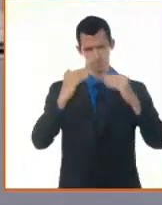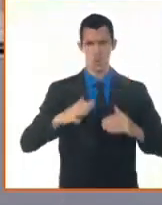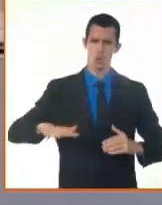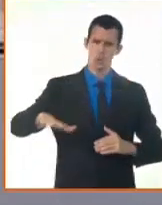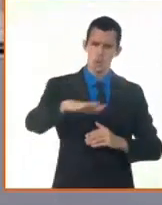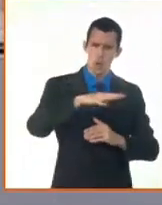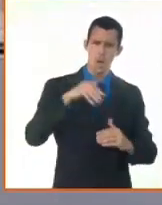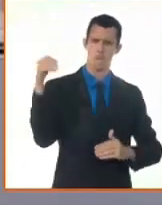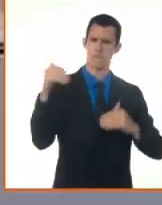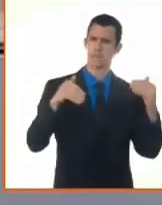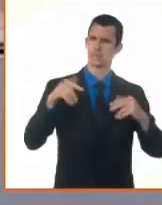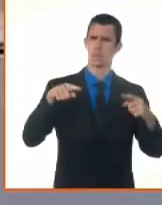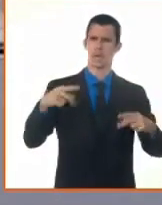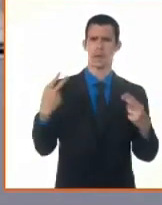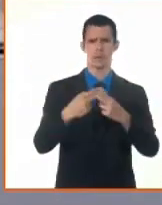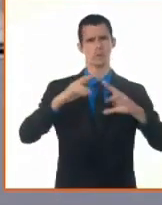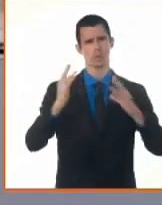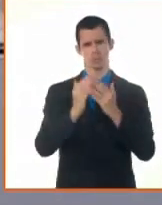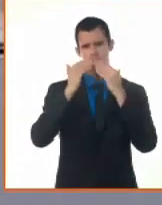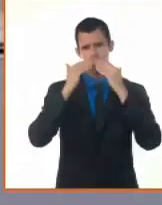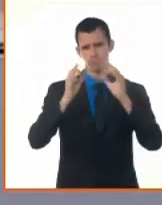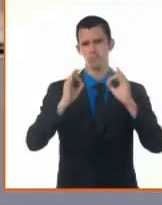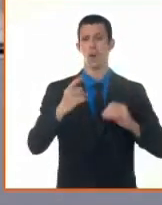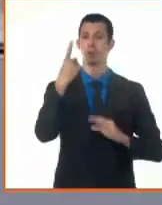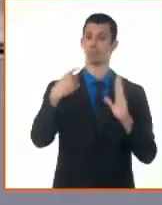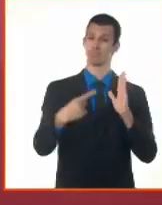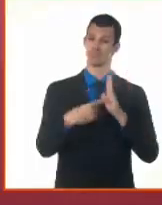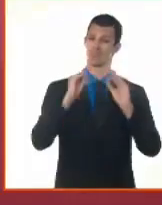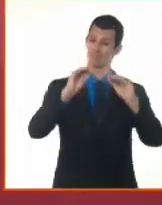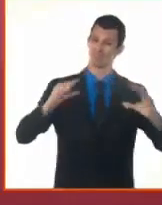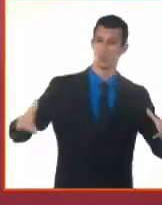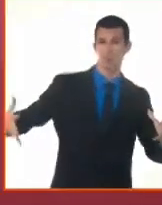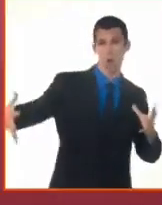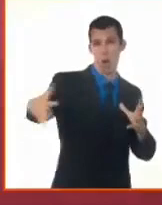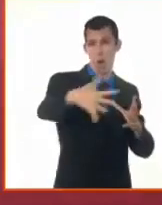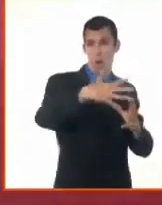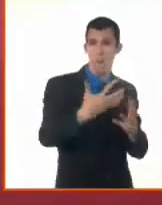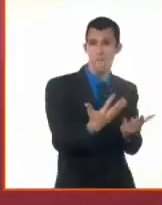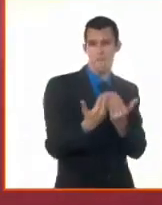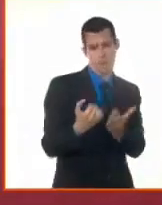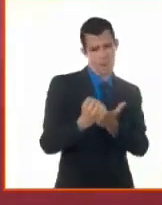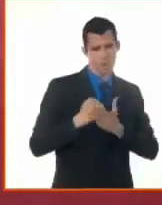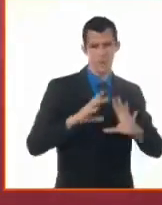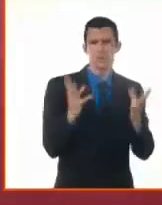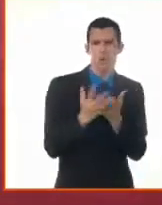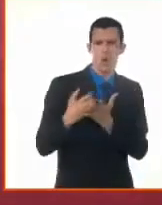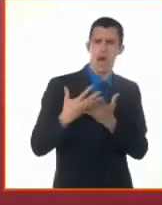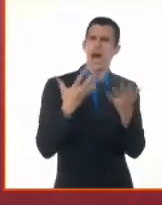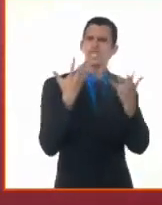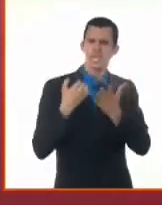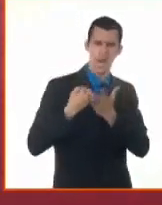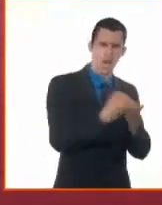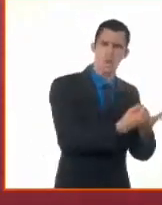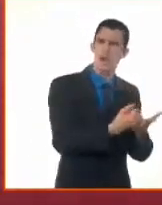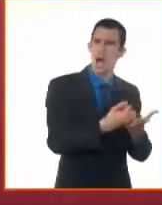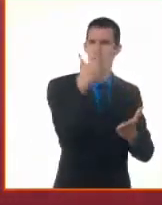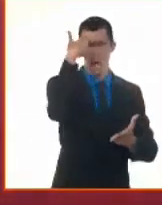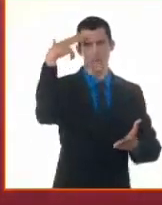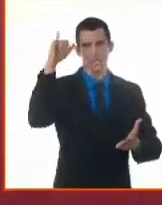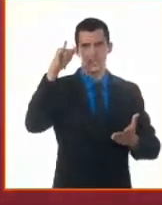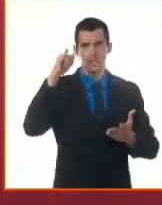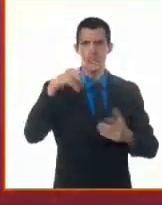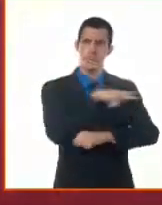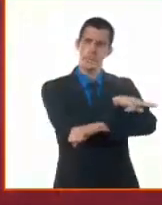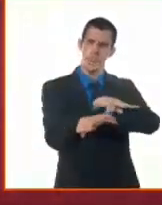iberoamérica a su llamado para que la comunidad internacional ayude a pacificar Haití como requisito para avanzar en políticas que